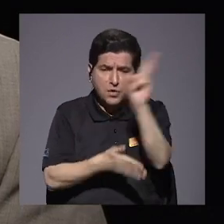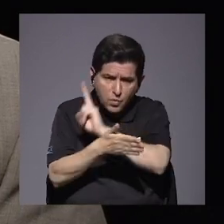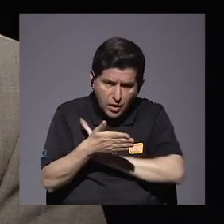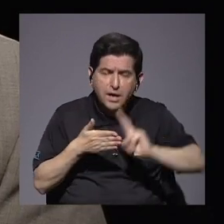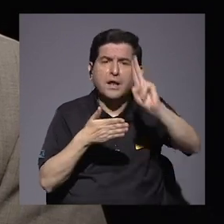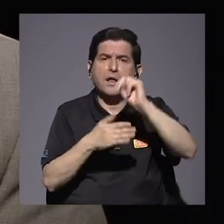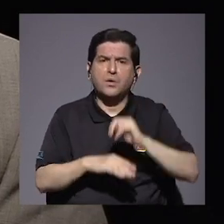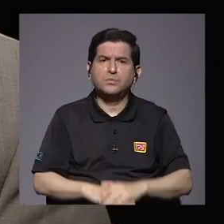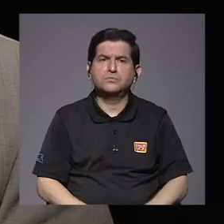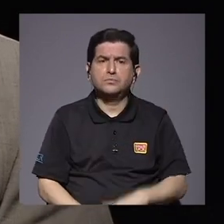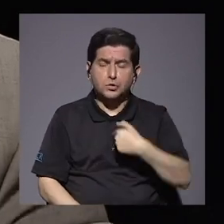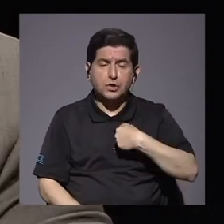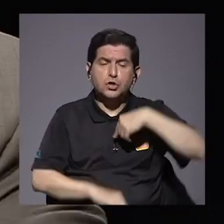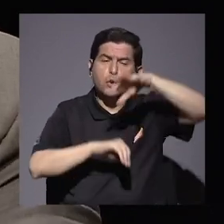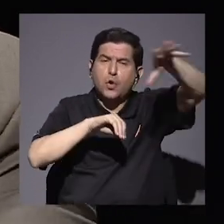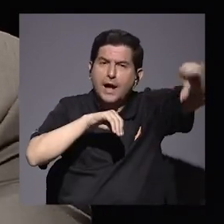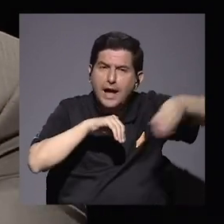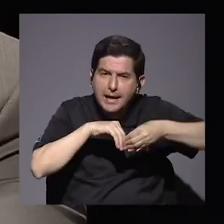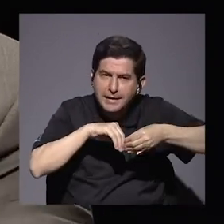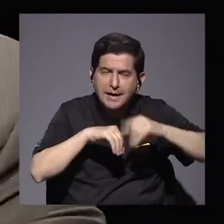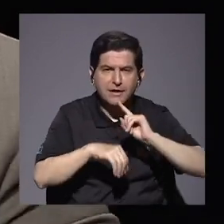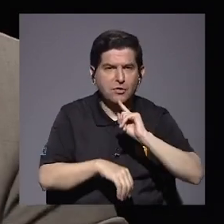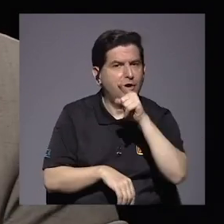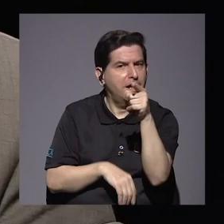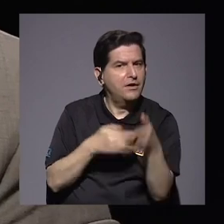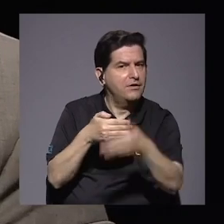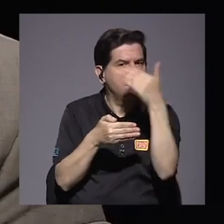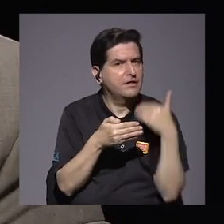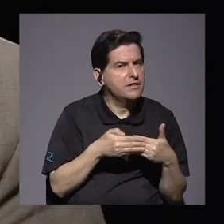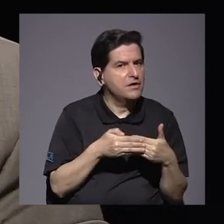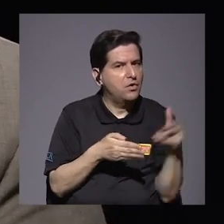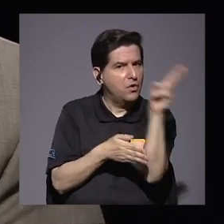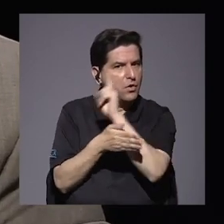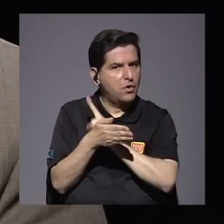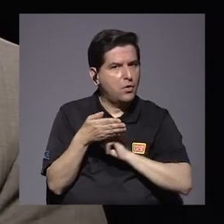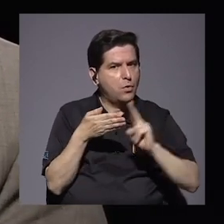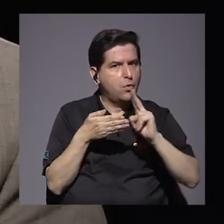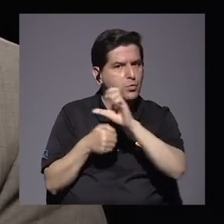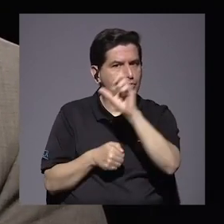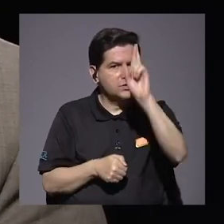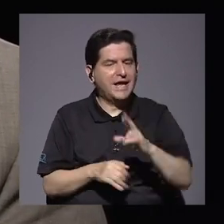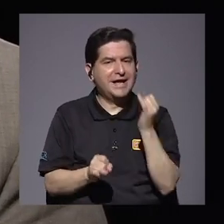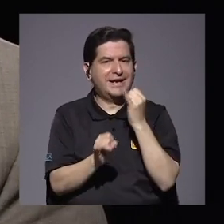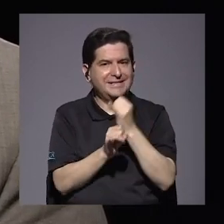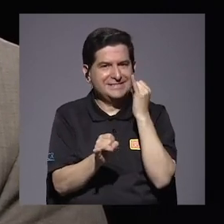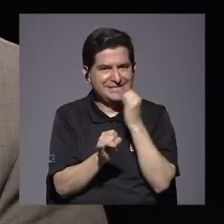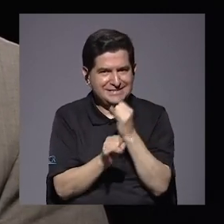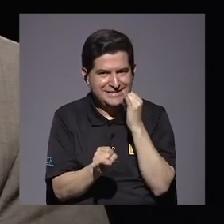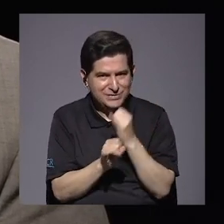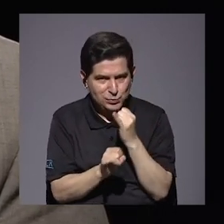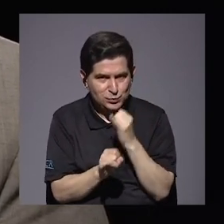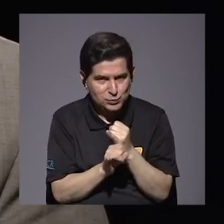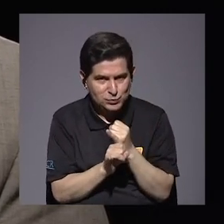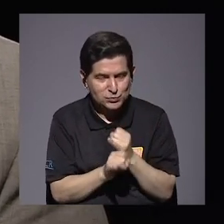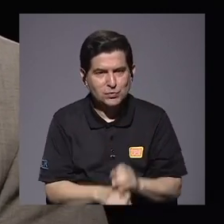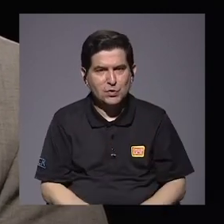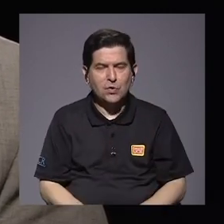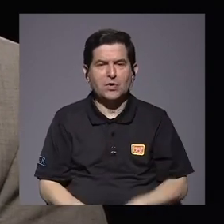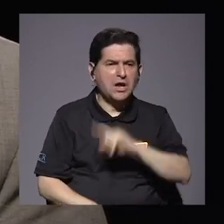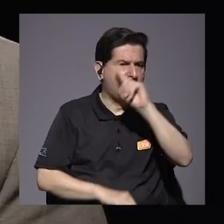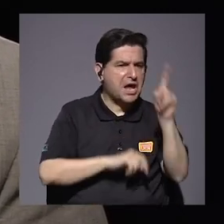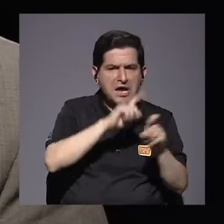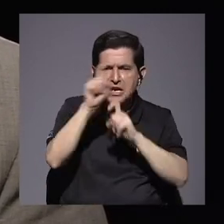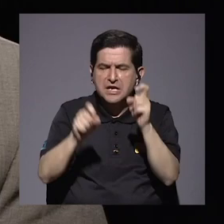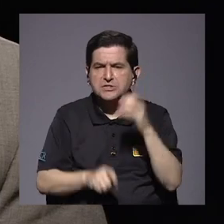la universidad, y yo le agregaría a esto que usted señala, Marlon, de que la Universidad de Costa Rica es la institución que los sondeos